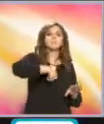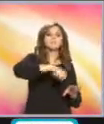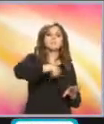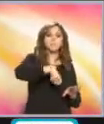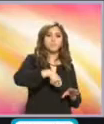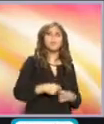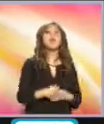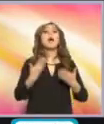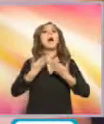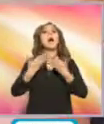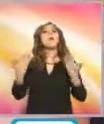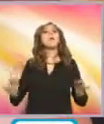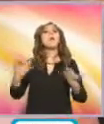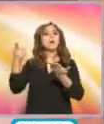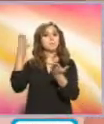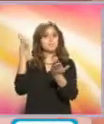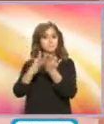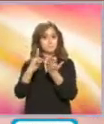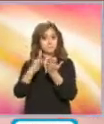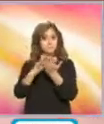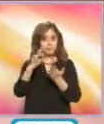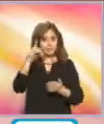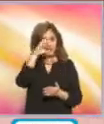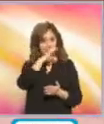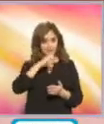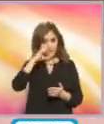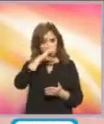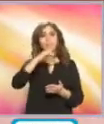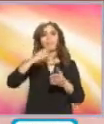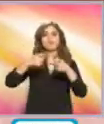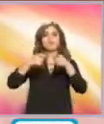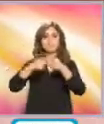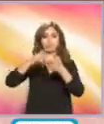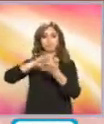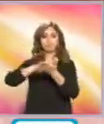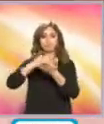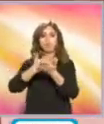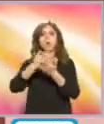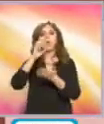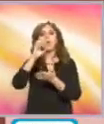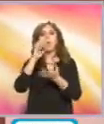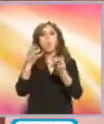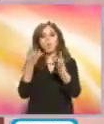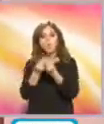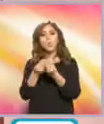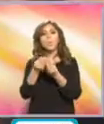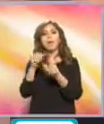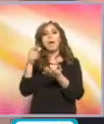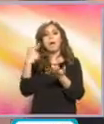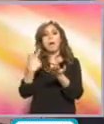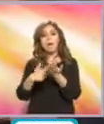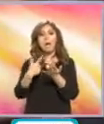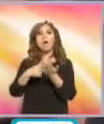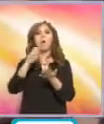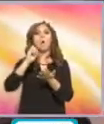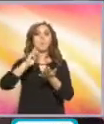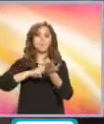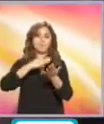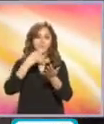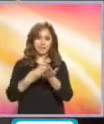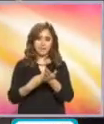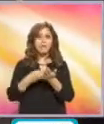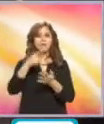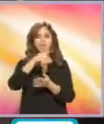sartén caliente, ¿recuerdan lo que es sellar? A sartén caliente con aceite o mantequilla y vamos a comenzar a dorar